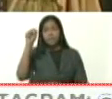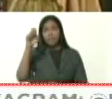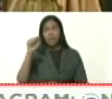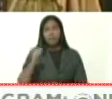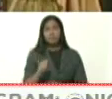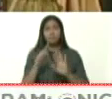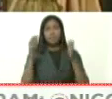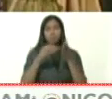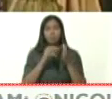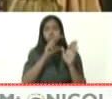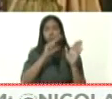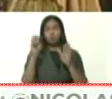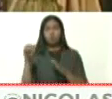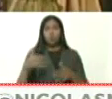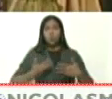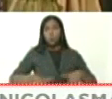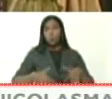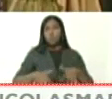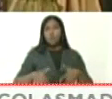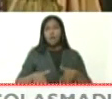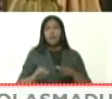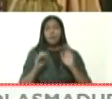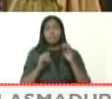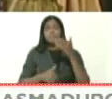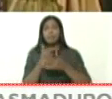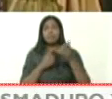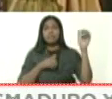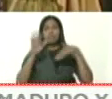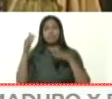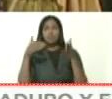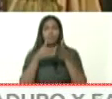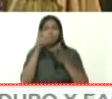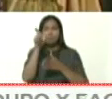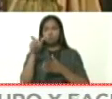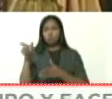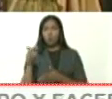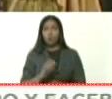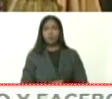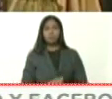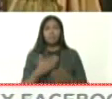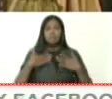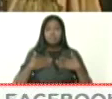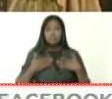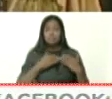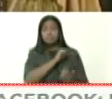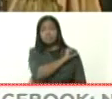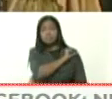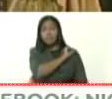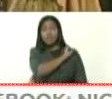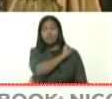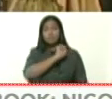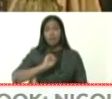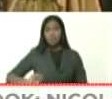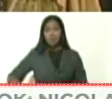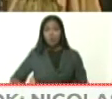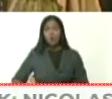6.295. Guyana, más de 15.000 compatriotas de Guyana. El Salvador,